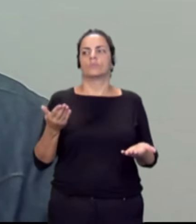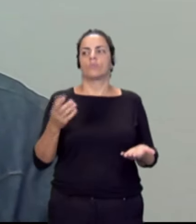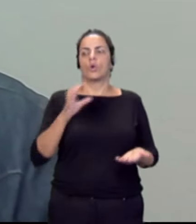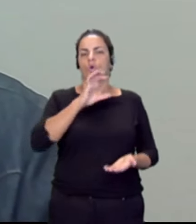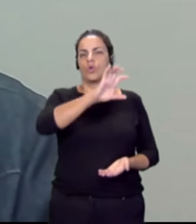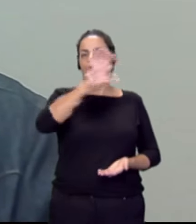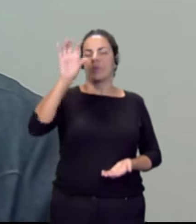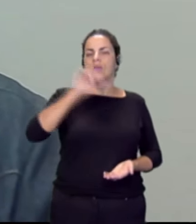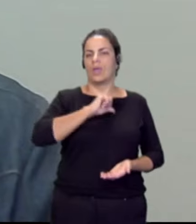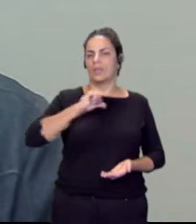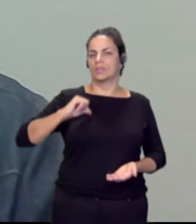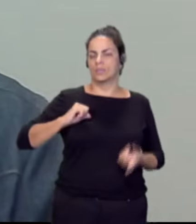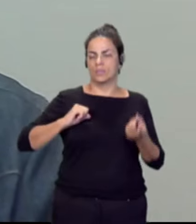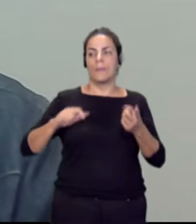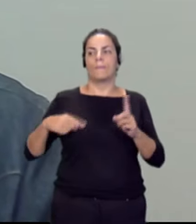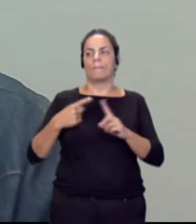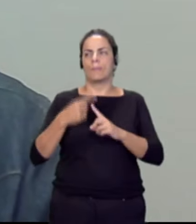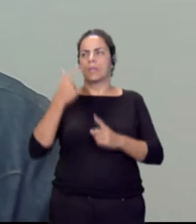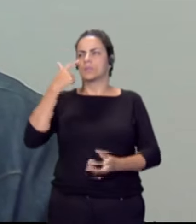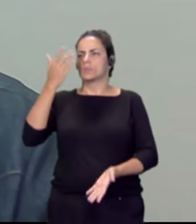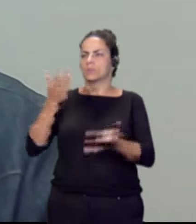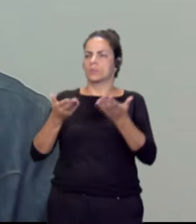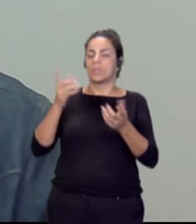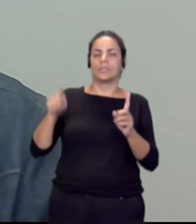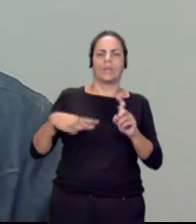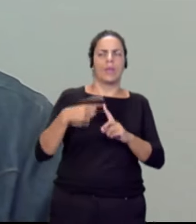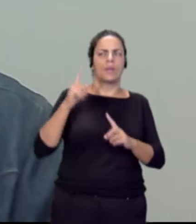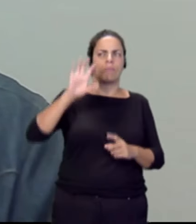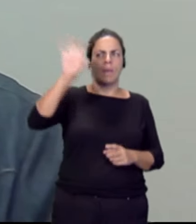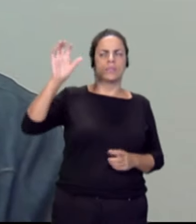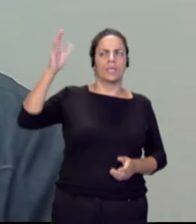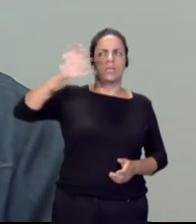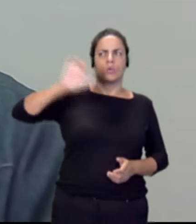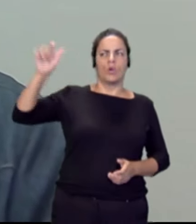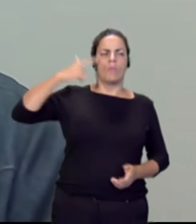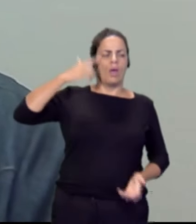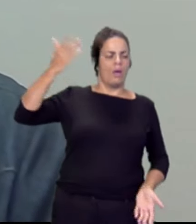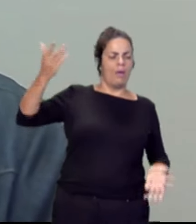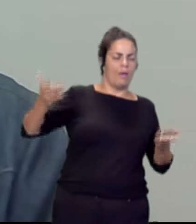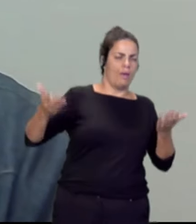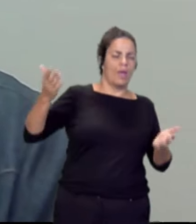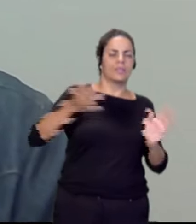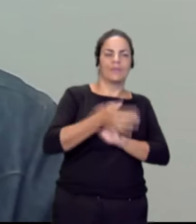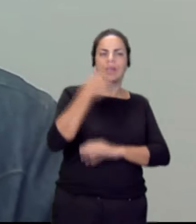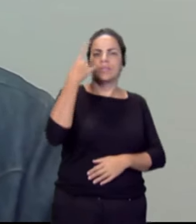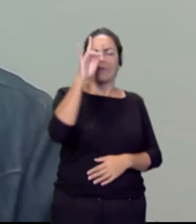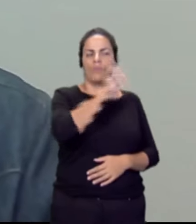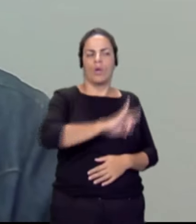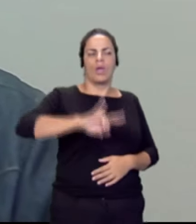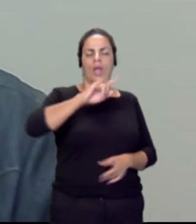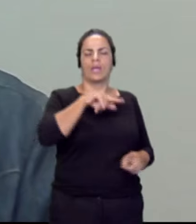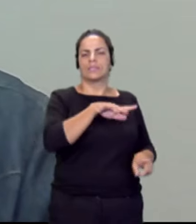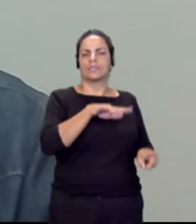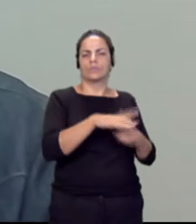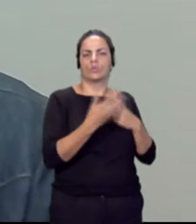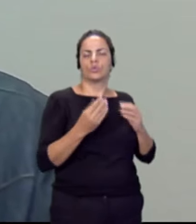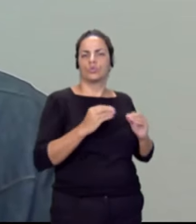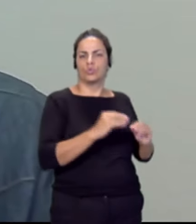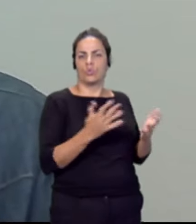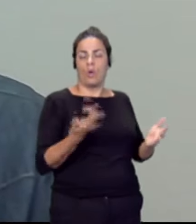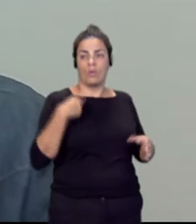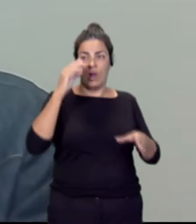comunidades autónomas y también incluso con los países europeos, con lo cual nos permite saber en qué medida se encuentra Canarias, incluso no solamente en el propio Estado